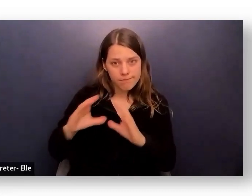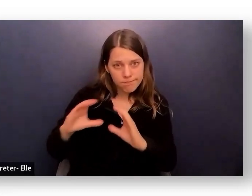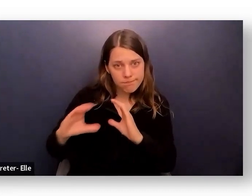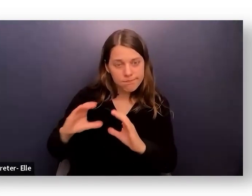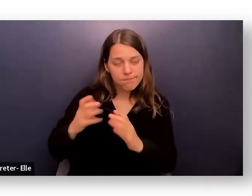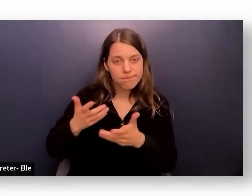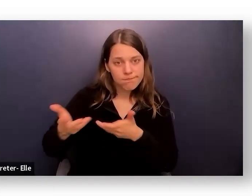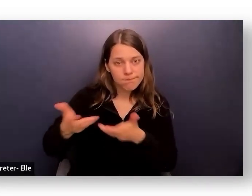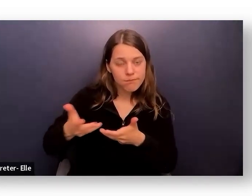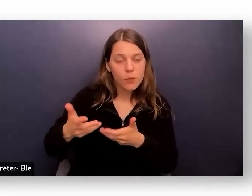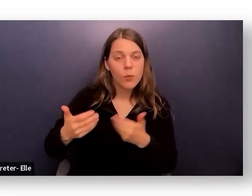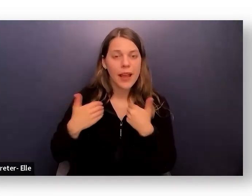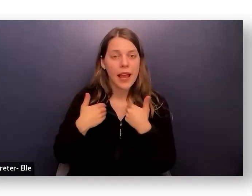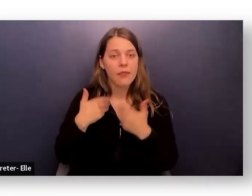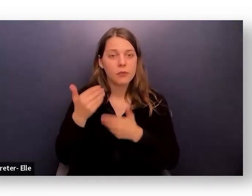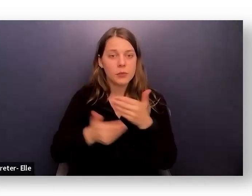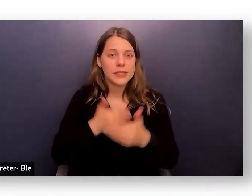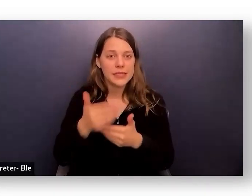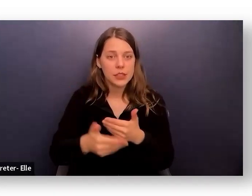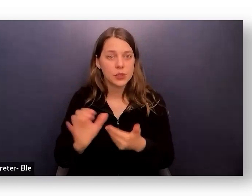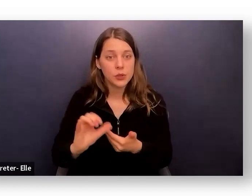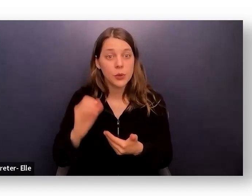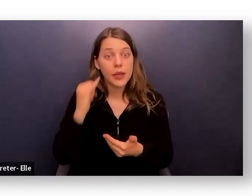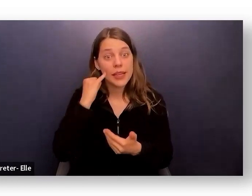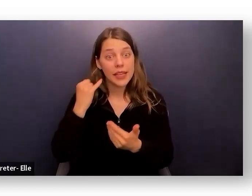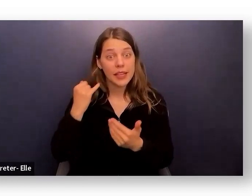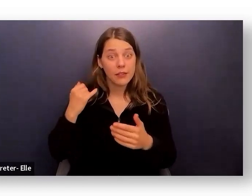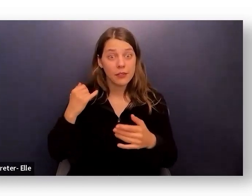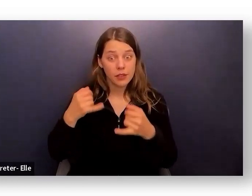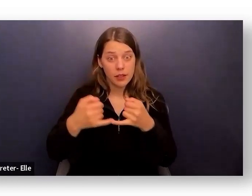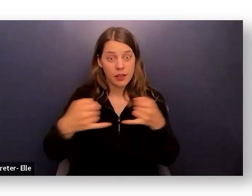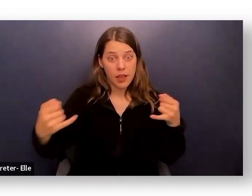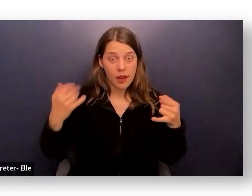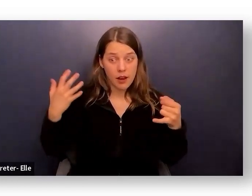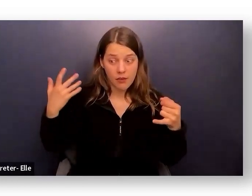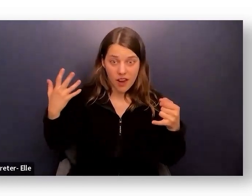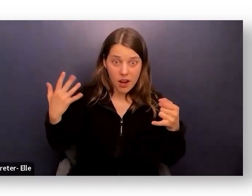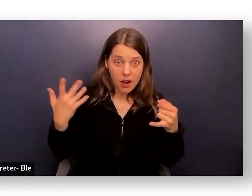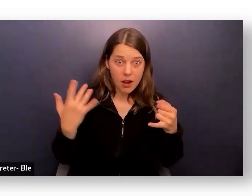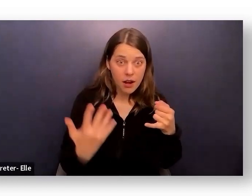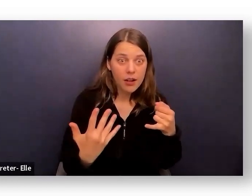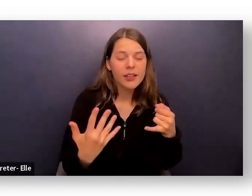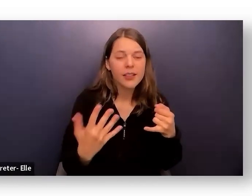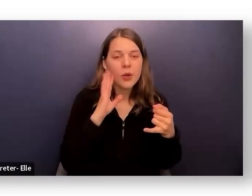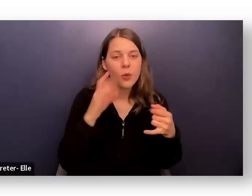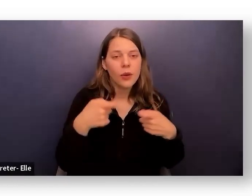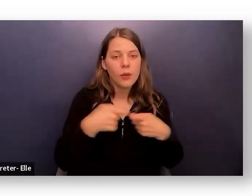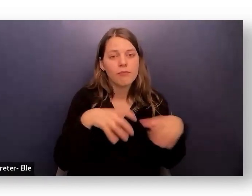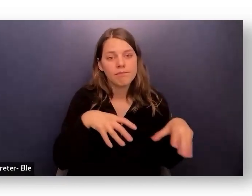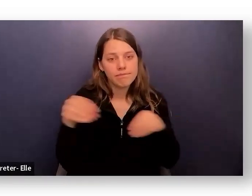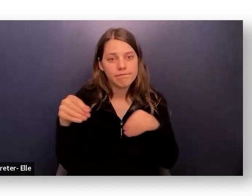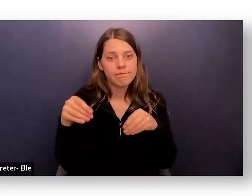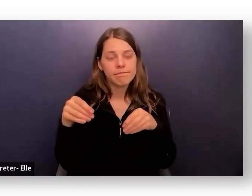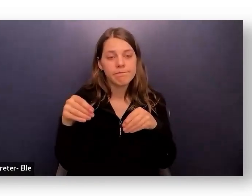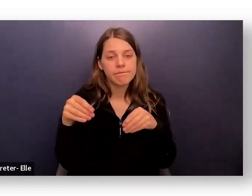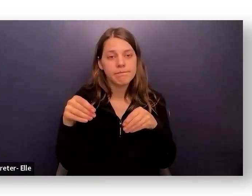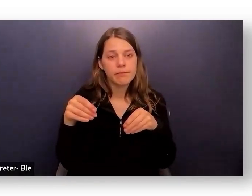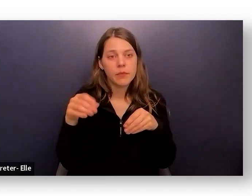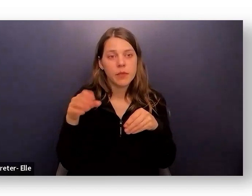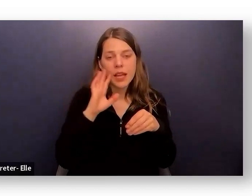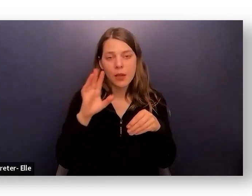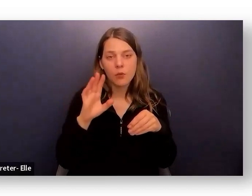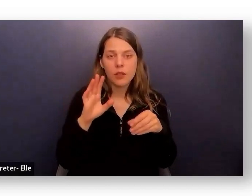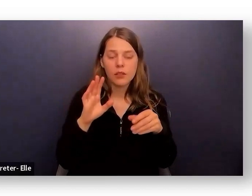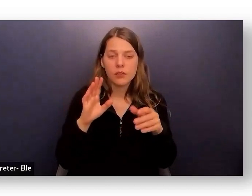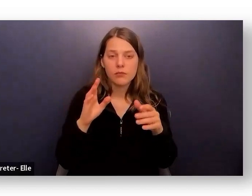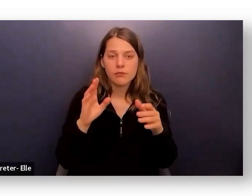de primeros auxilios. Y también tenemos proceso por si se acerca el incendio, nosotros vamos a